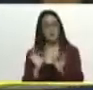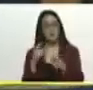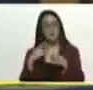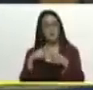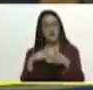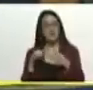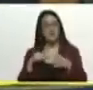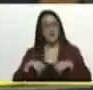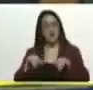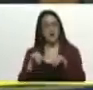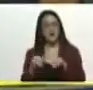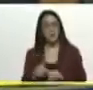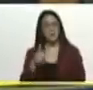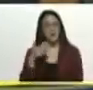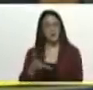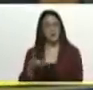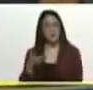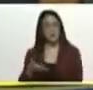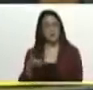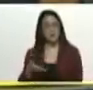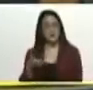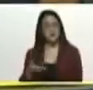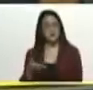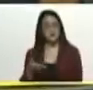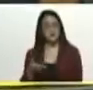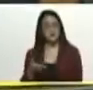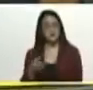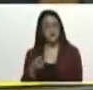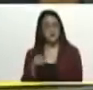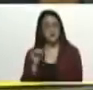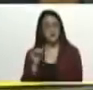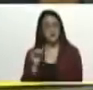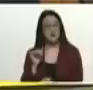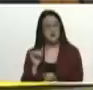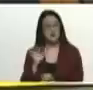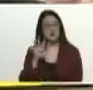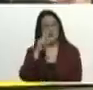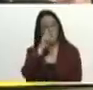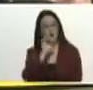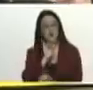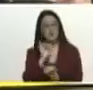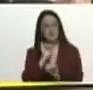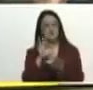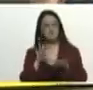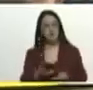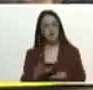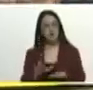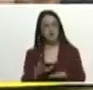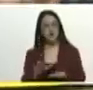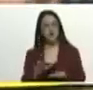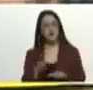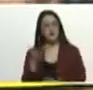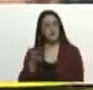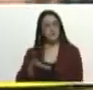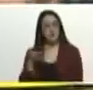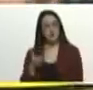distintas áreas. Lo más importante, retoma de esta manera, luego de 5 años de paralizadas estas importantes